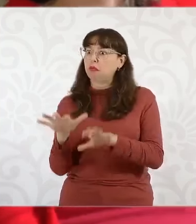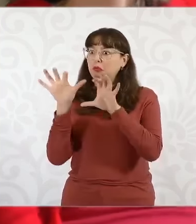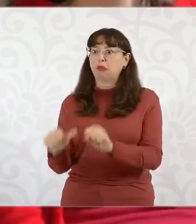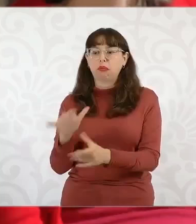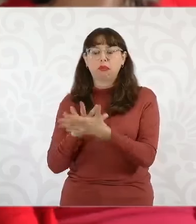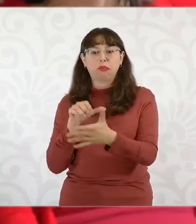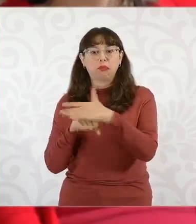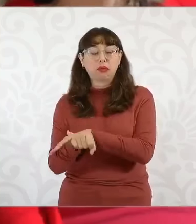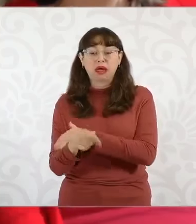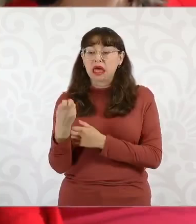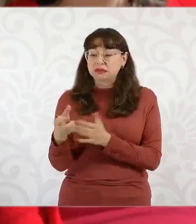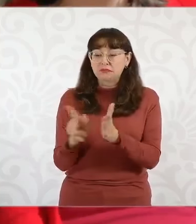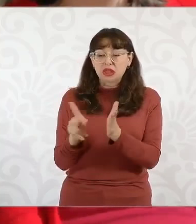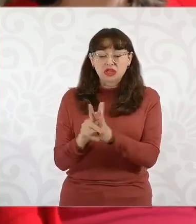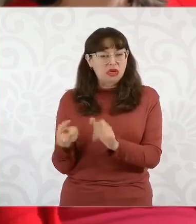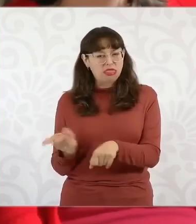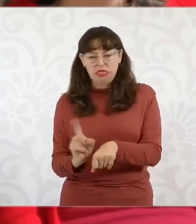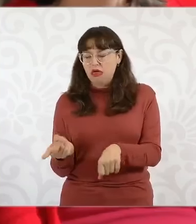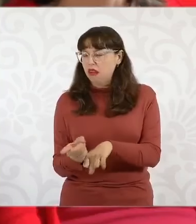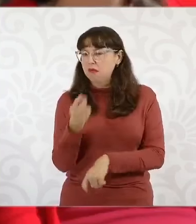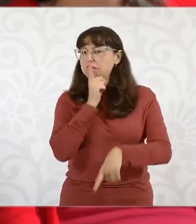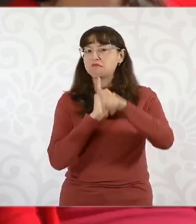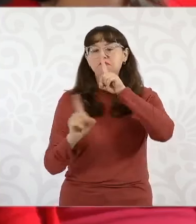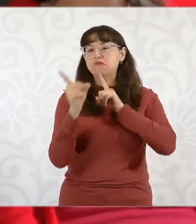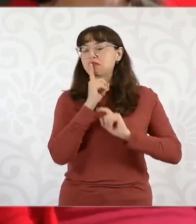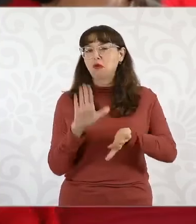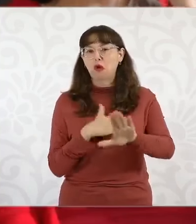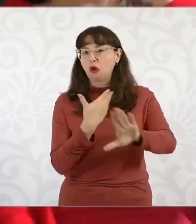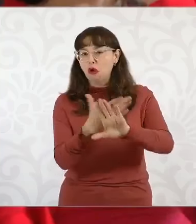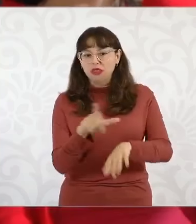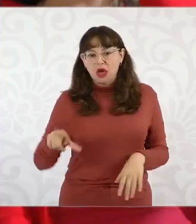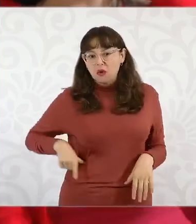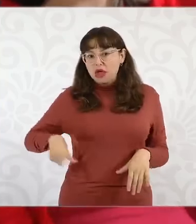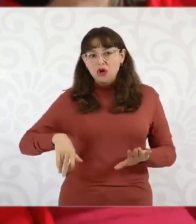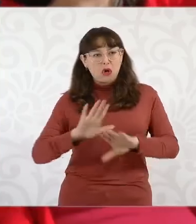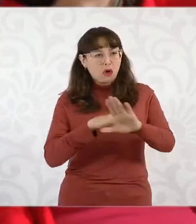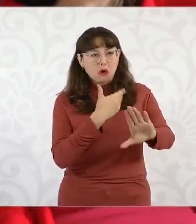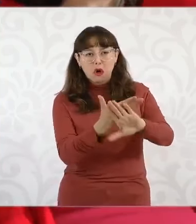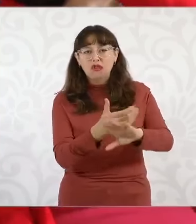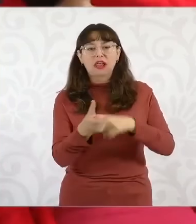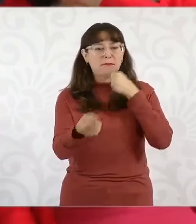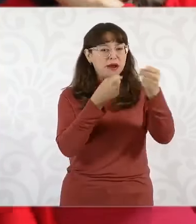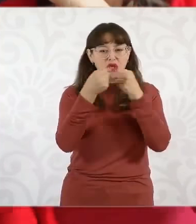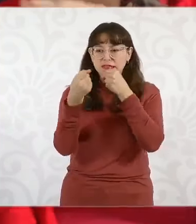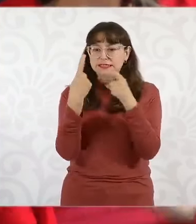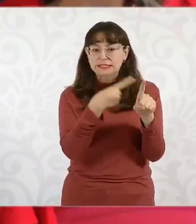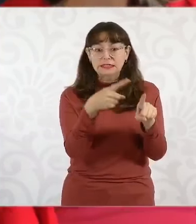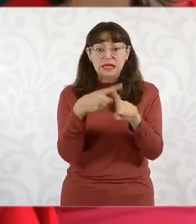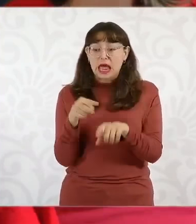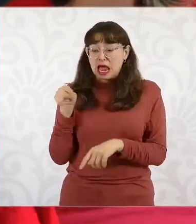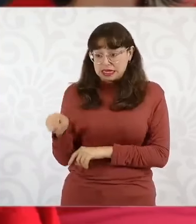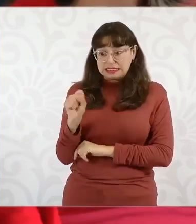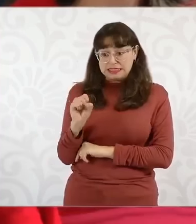a inflar narrativas, lo mismo en contra de su gobierno que con civiles, periodistas. Y también se sabe, bueno, que el señor